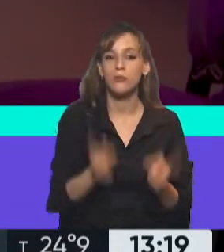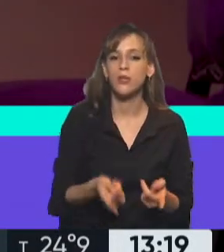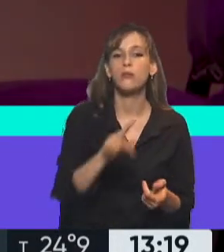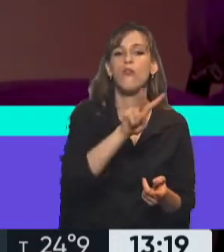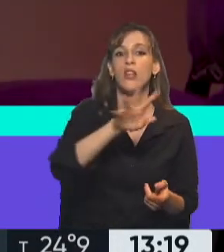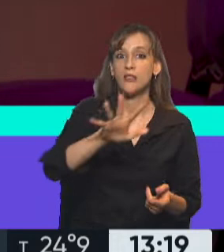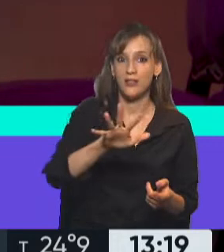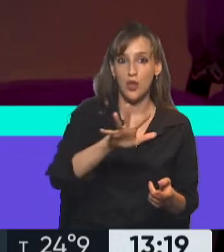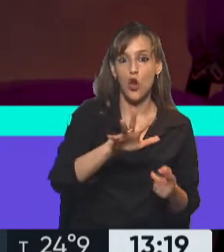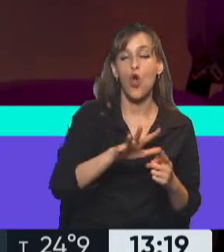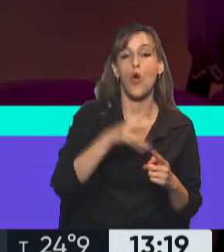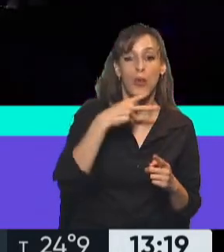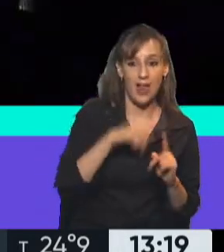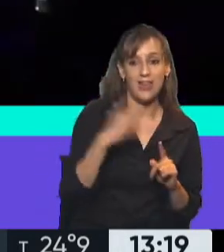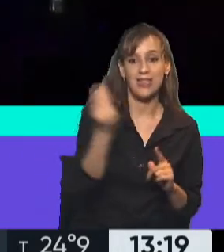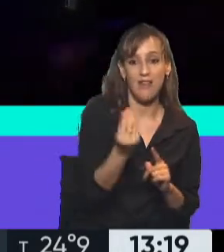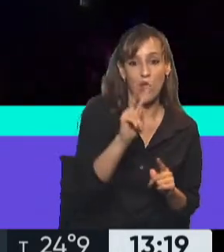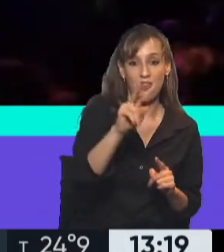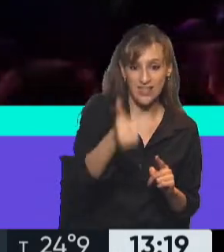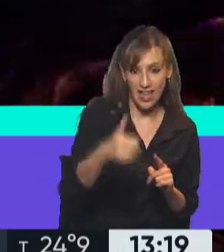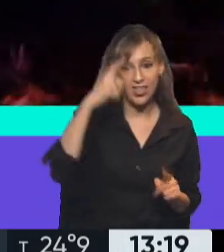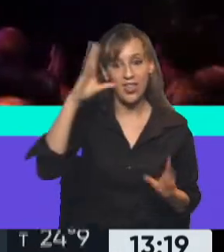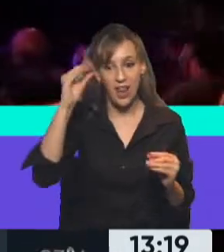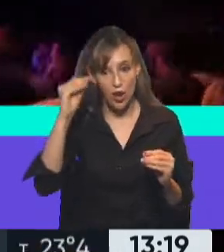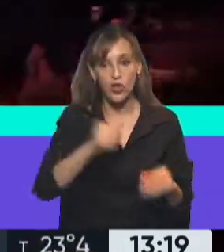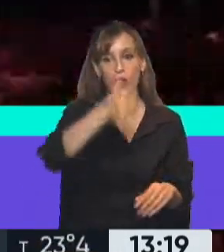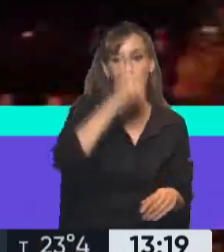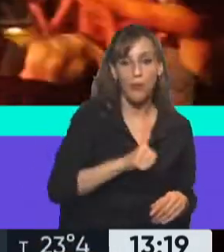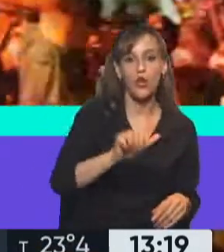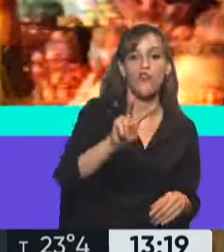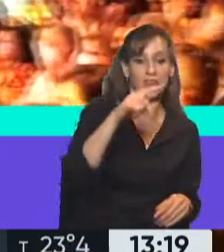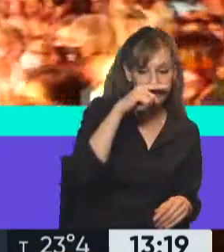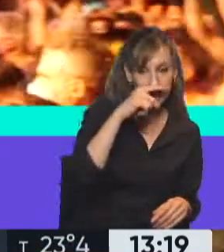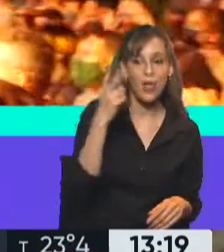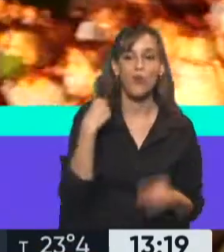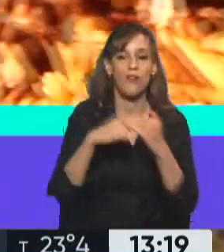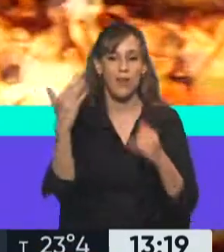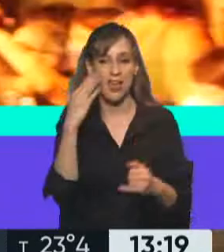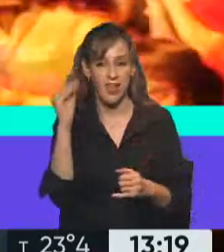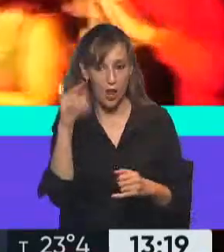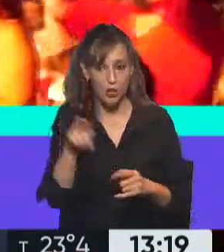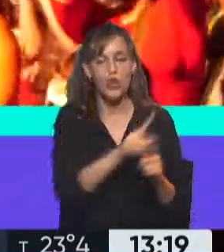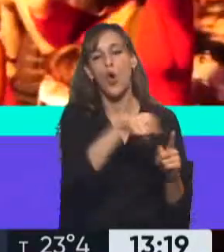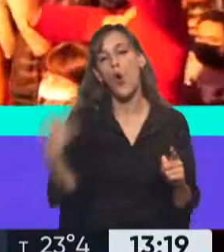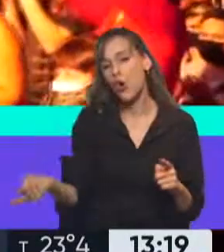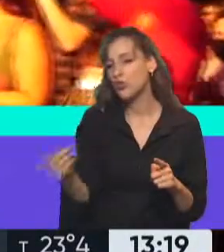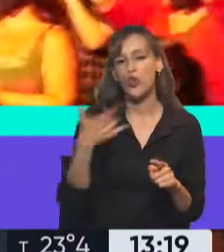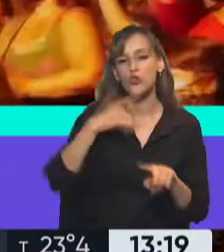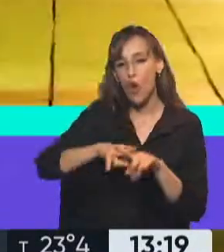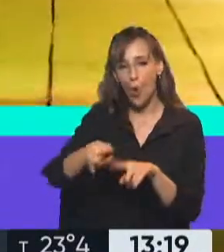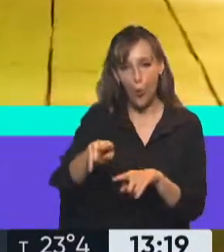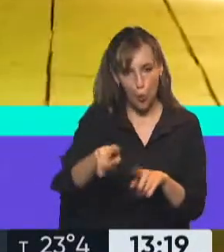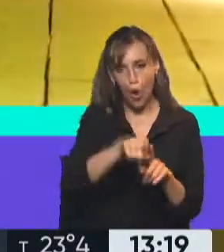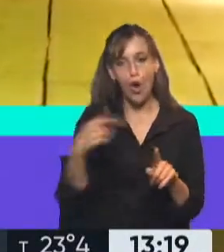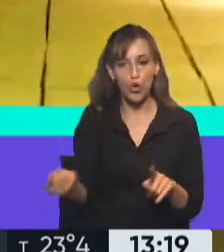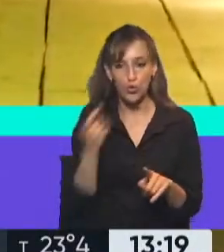sábado 26 a las 22 y el domingo 27 a las 21:30. Y después repite Imposible violar a esta mujer llena de vicios el